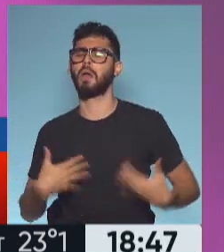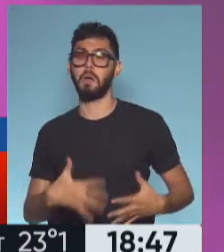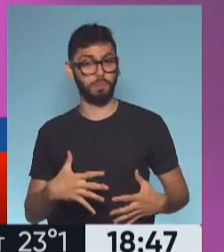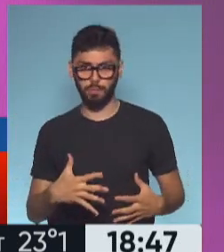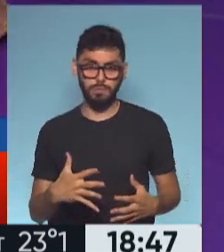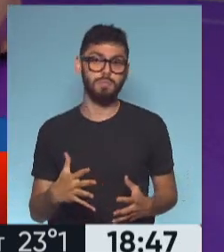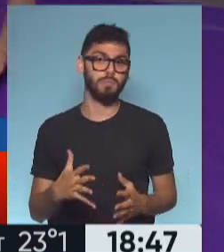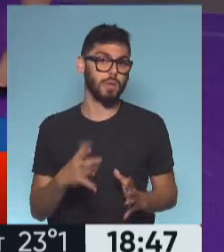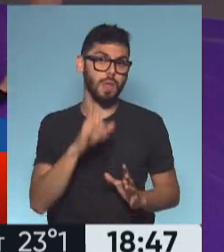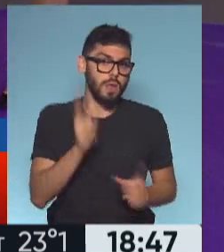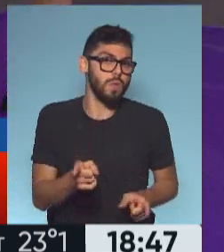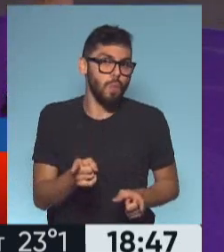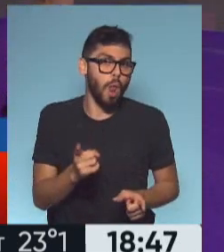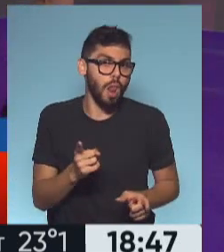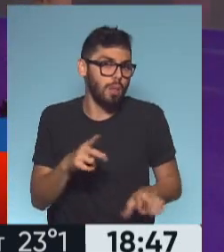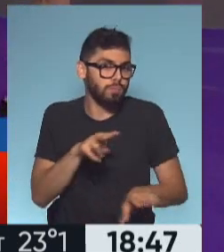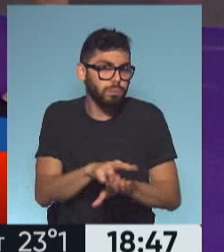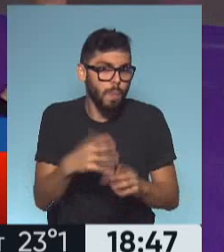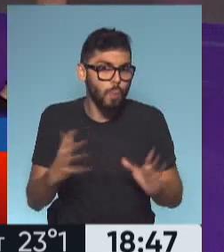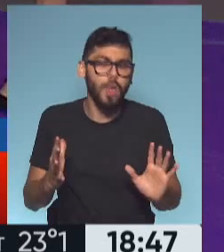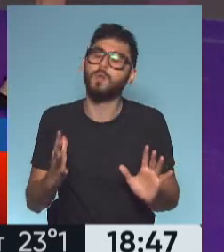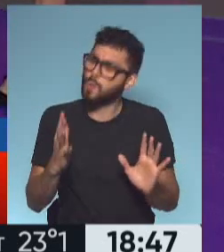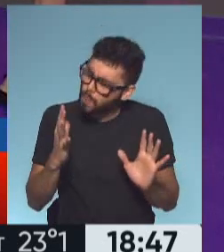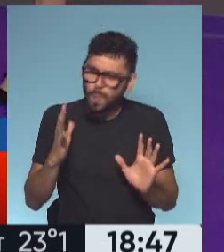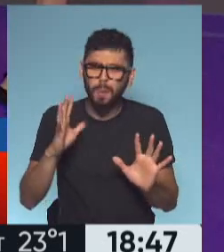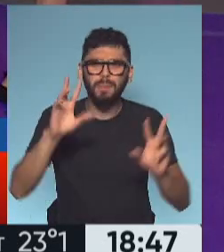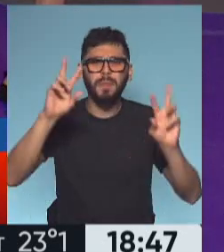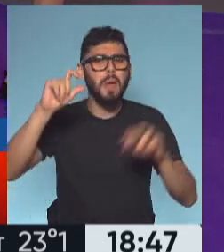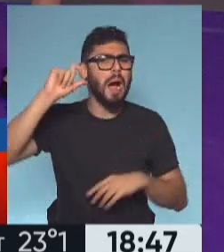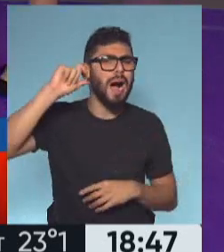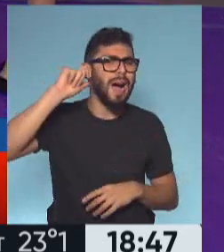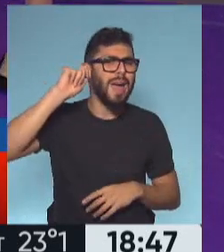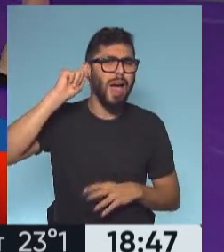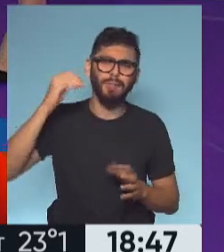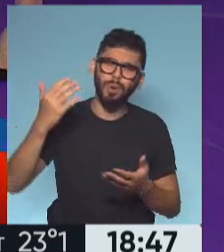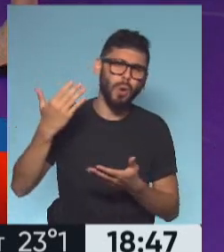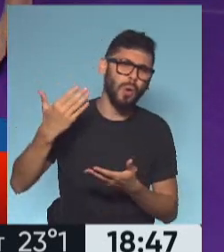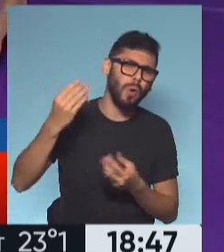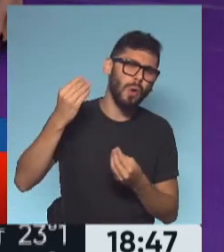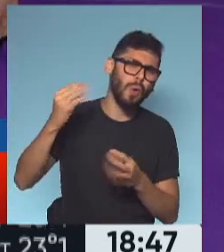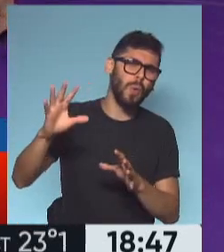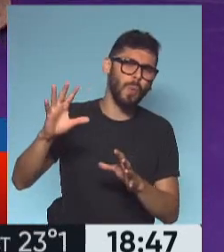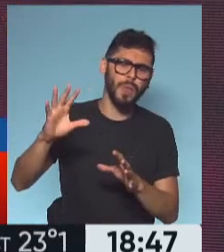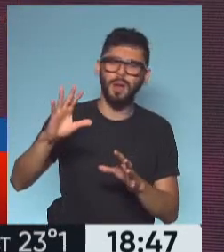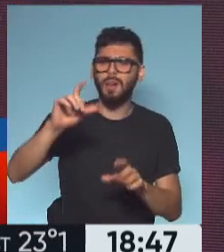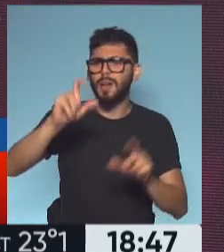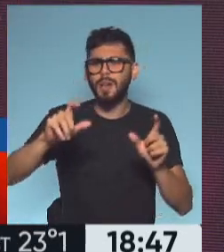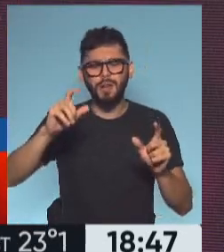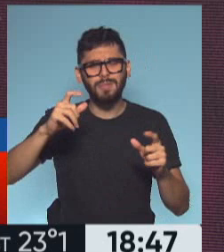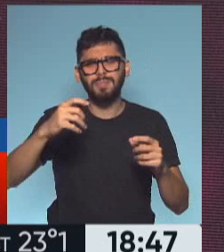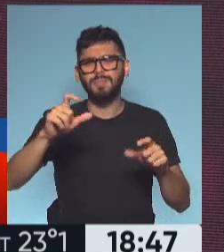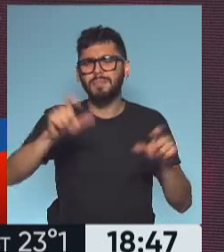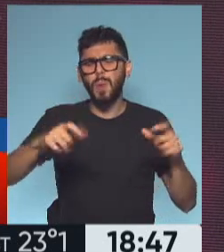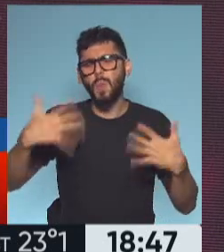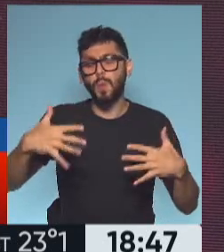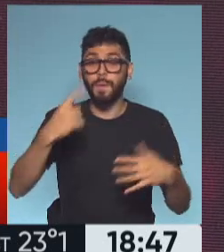Ya está claro con esto que nos está sucediendo. No, olvídese de la edad, porque hemos tenido problemas serios con varios pacientes. Fíjese, bueno,